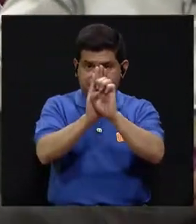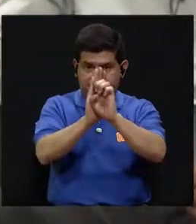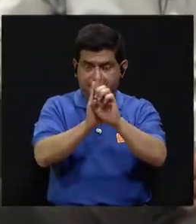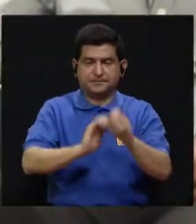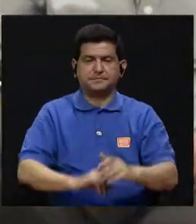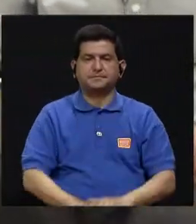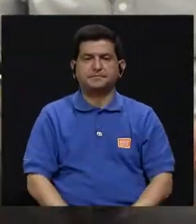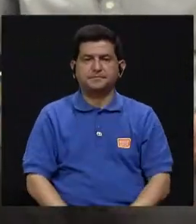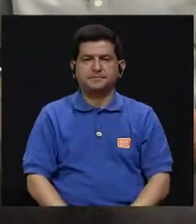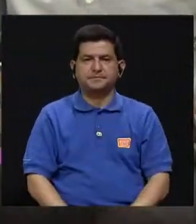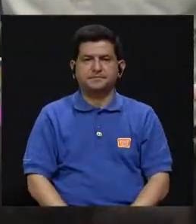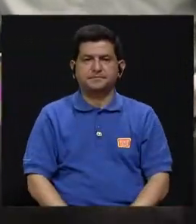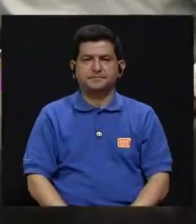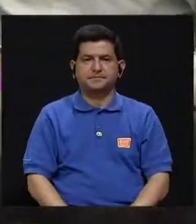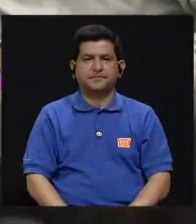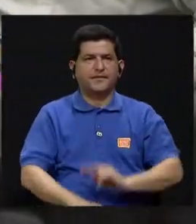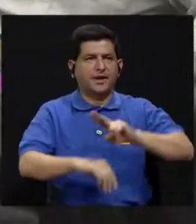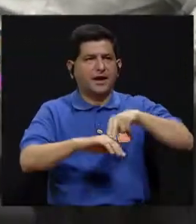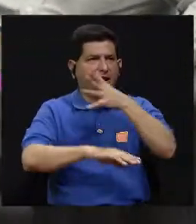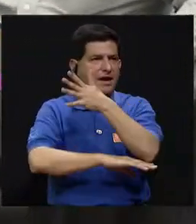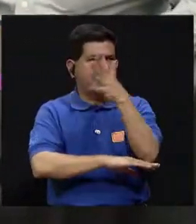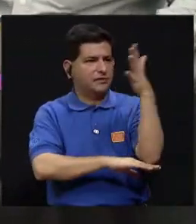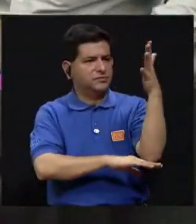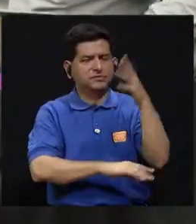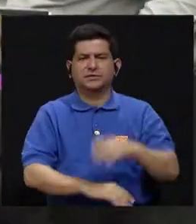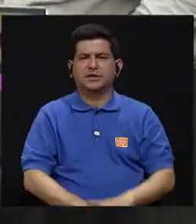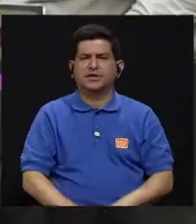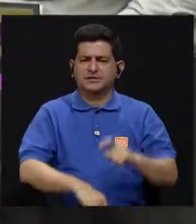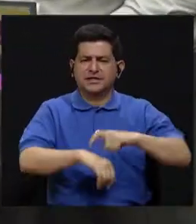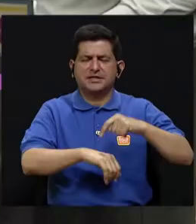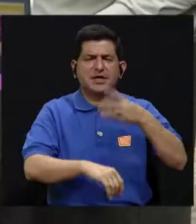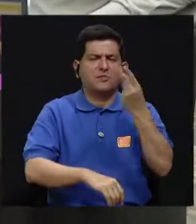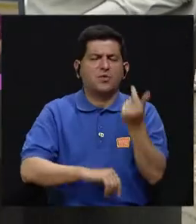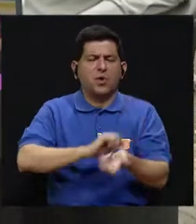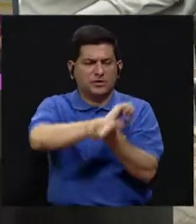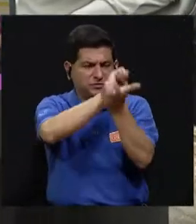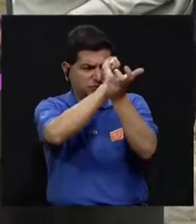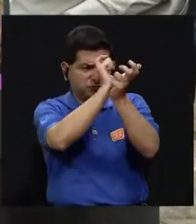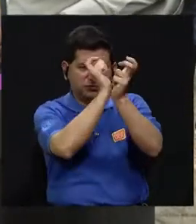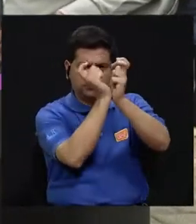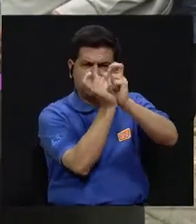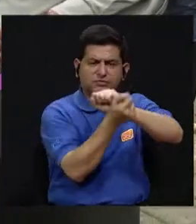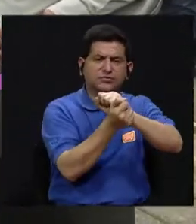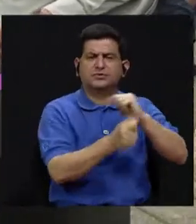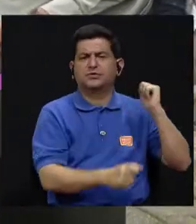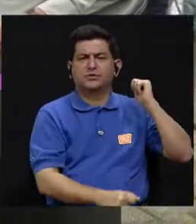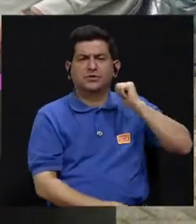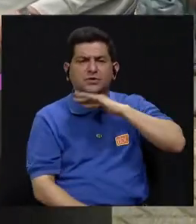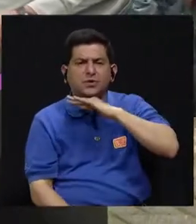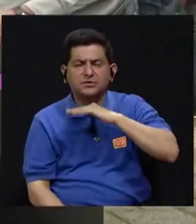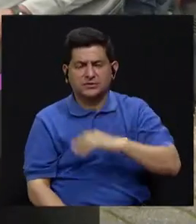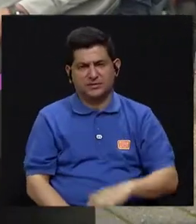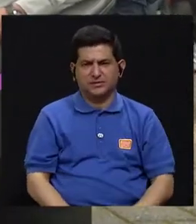ejemplo, la naturaleza, ¿cuánto duraría revirtiendo la contaminación, digamos, por